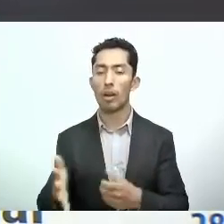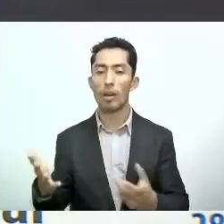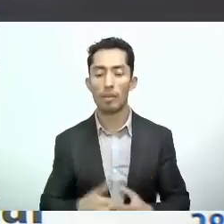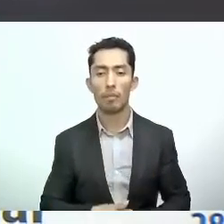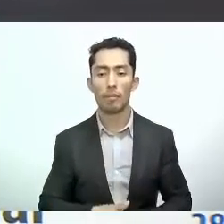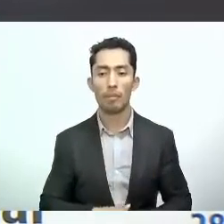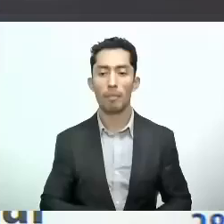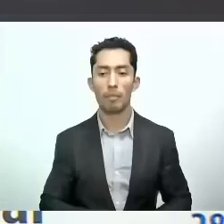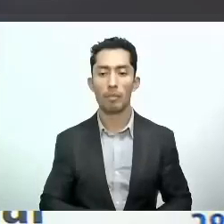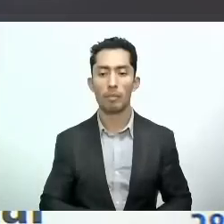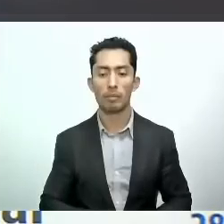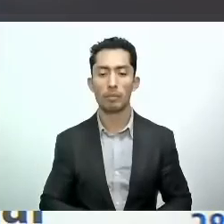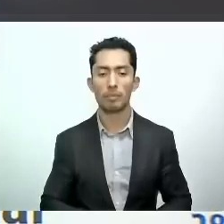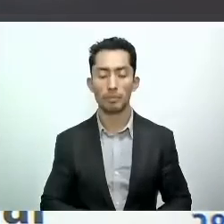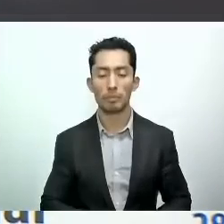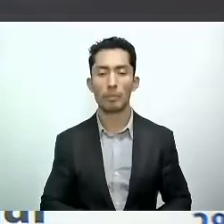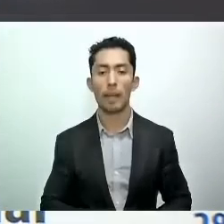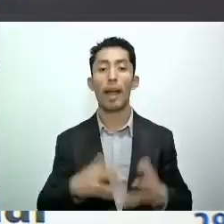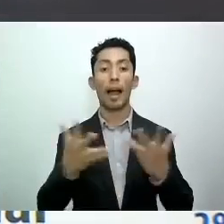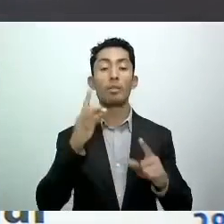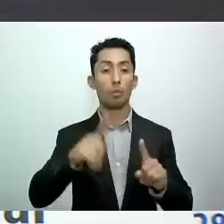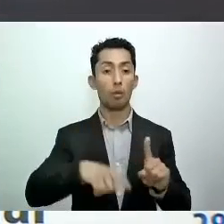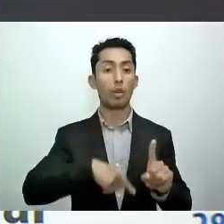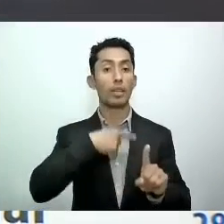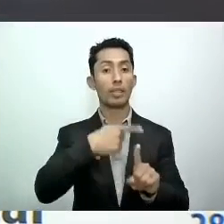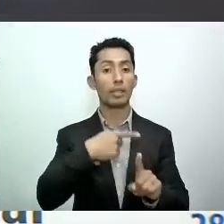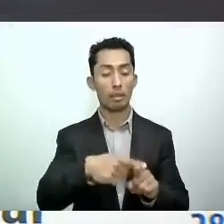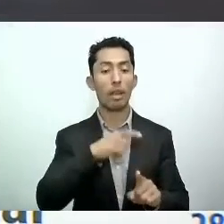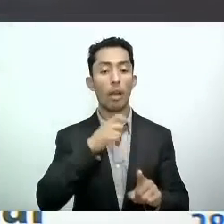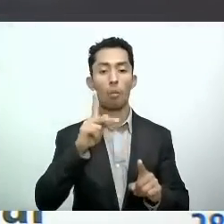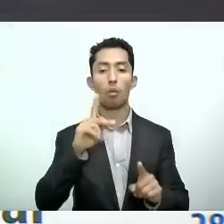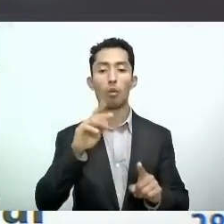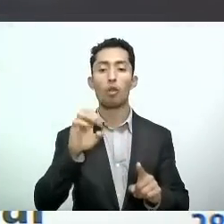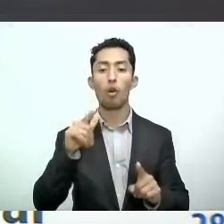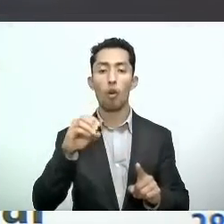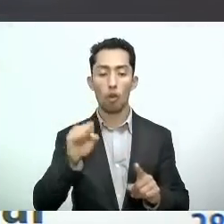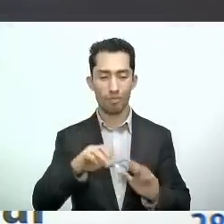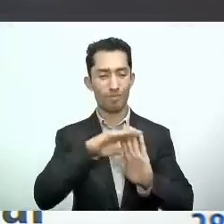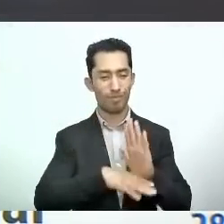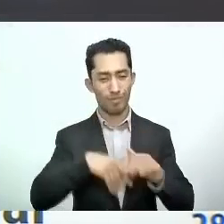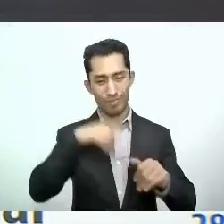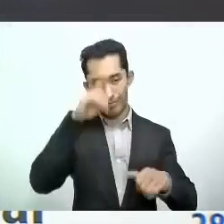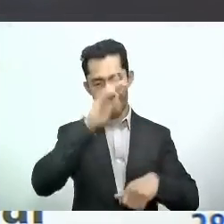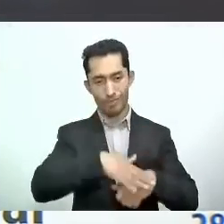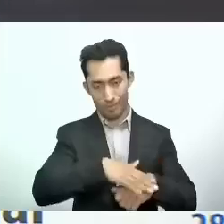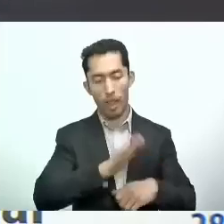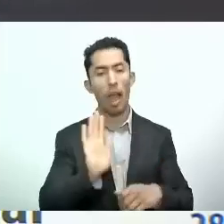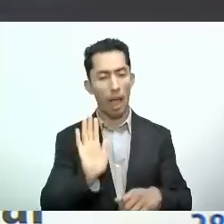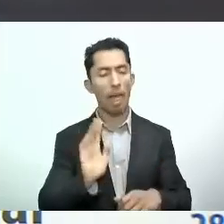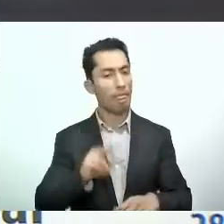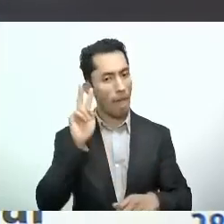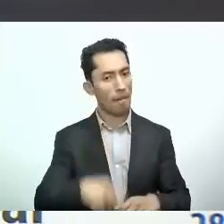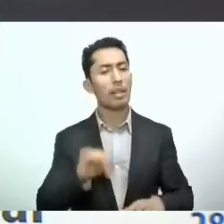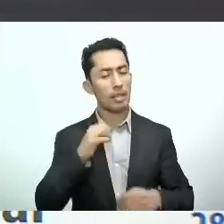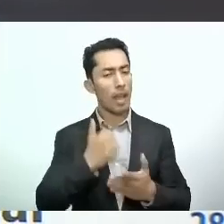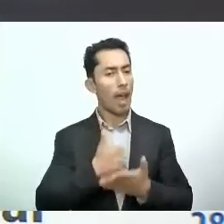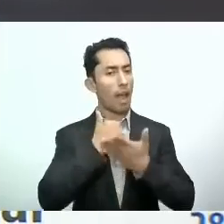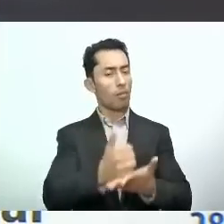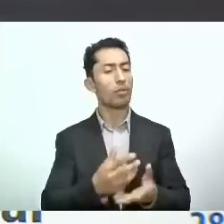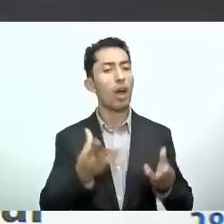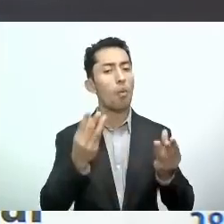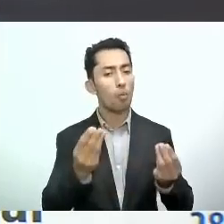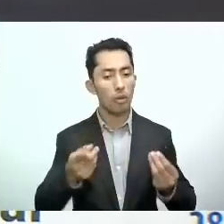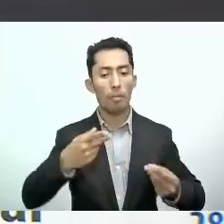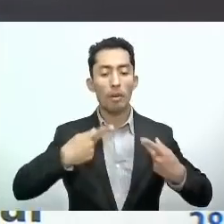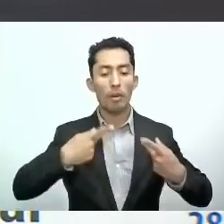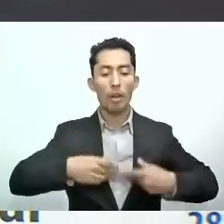Bueno, buena práctica, los protocolos. O sea, de verdad, los protocolos ayudaron mucho a los juzgadores a